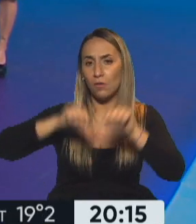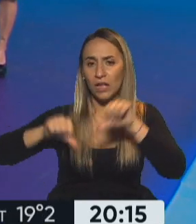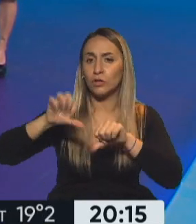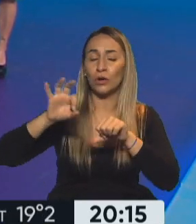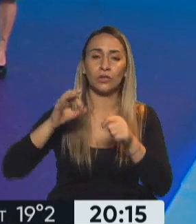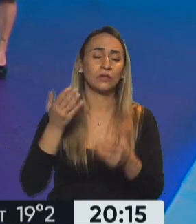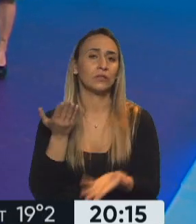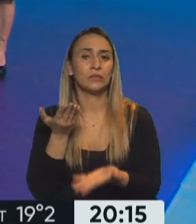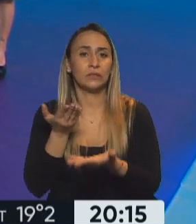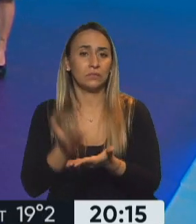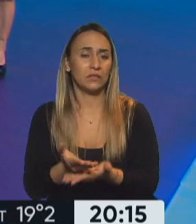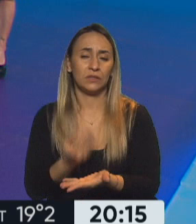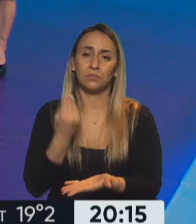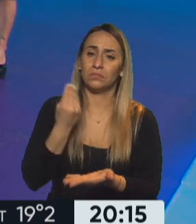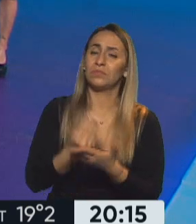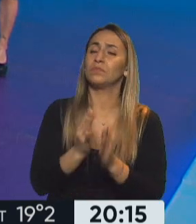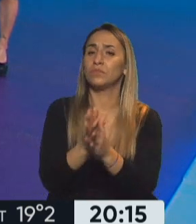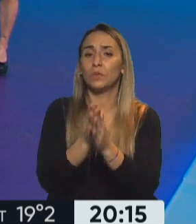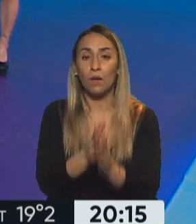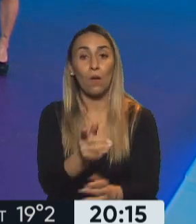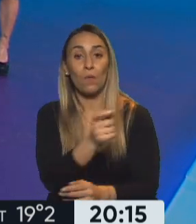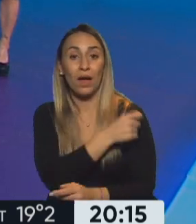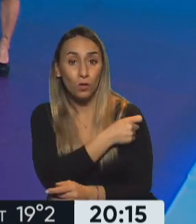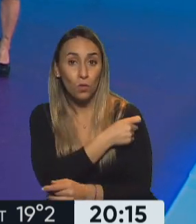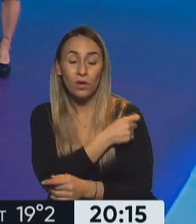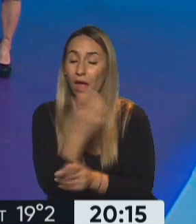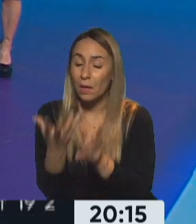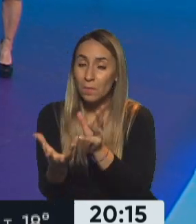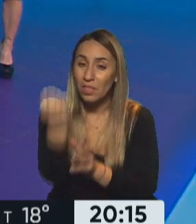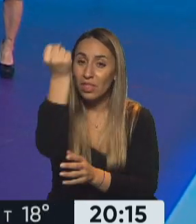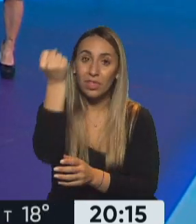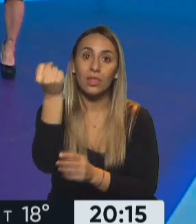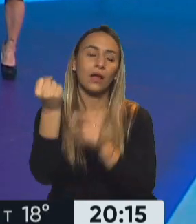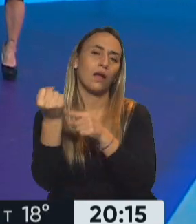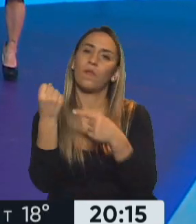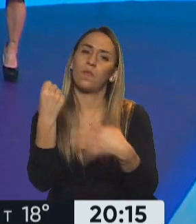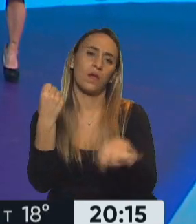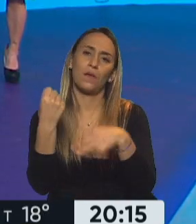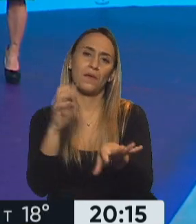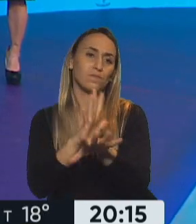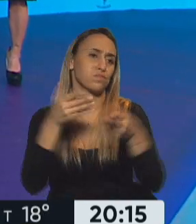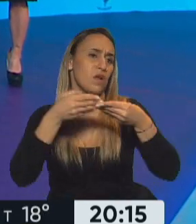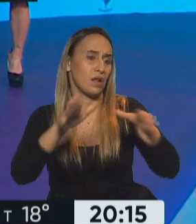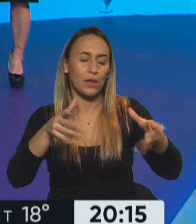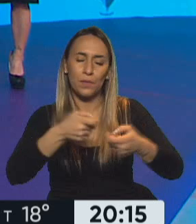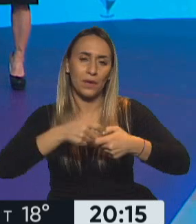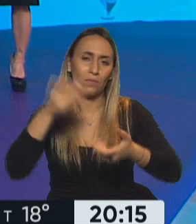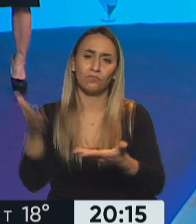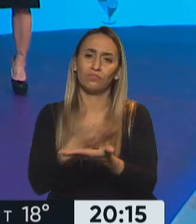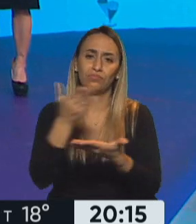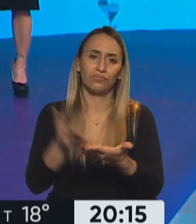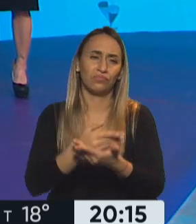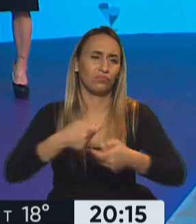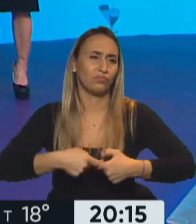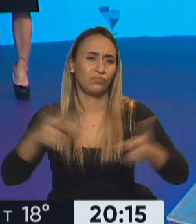a pedir en voz alta, cuando aparezca una vacuna tiene que ser un bien de la humanidad, las patentes tienen que ser libres, más que un producto